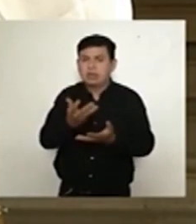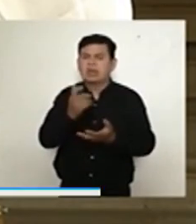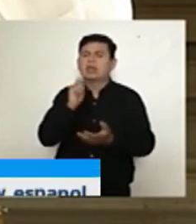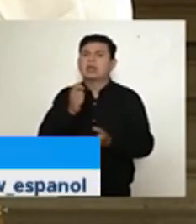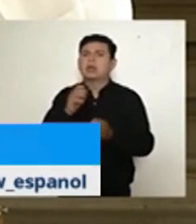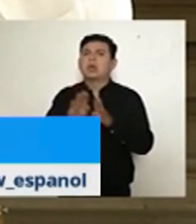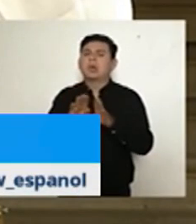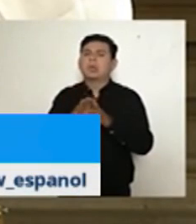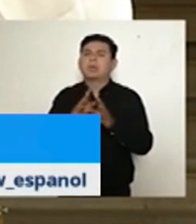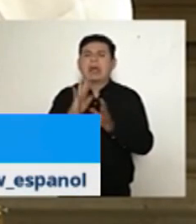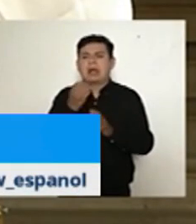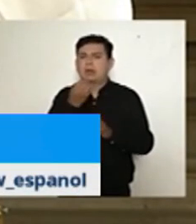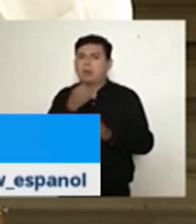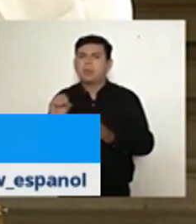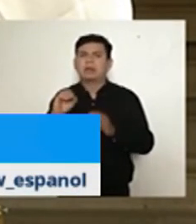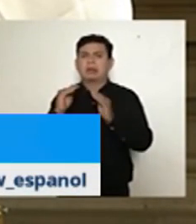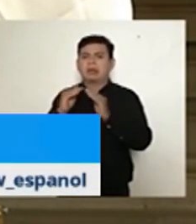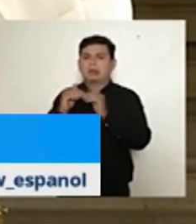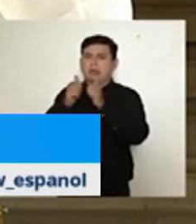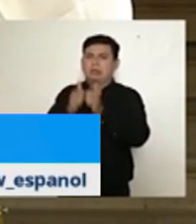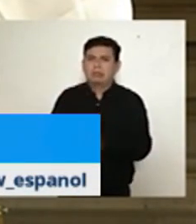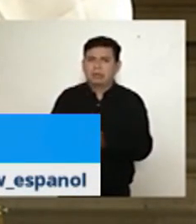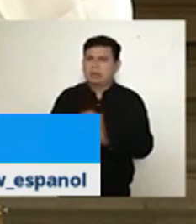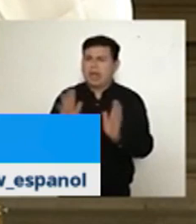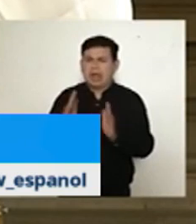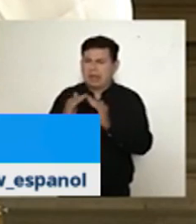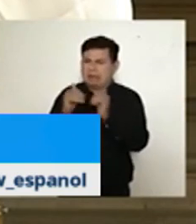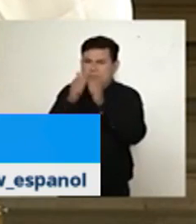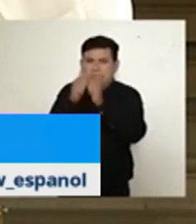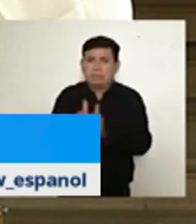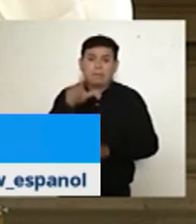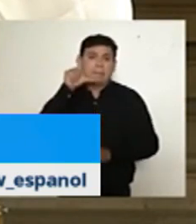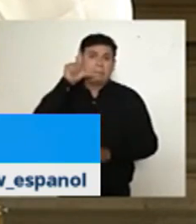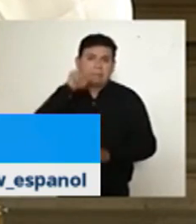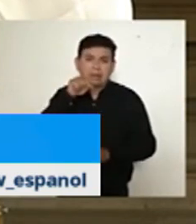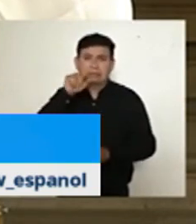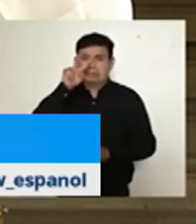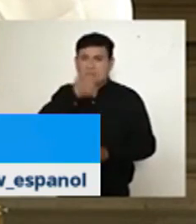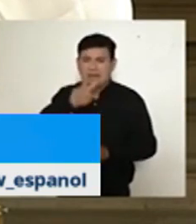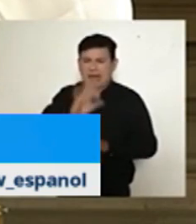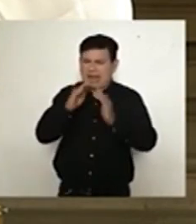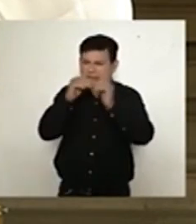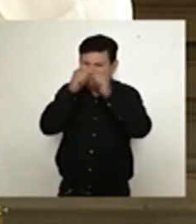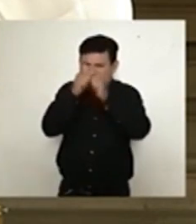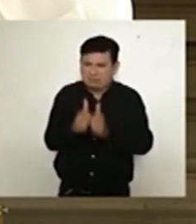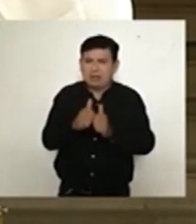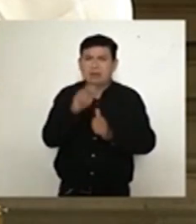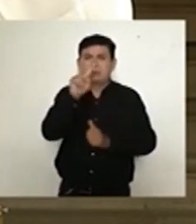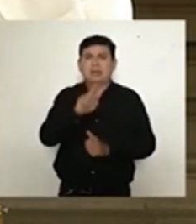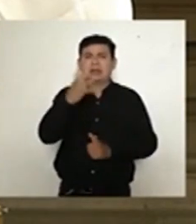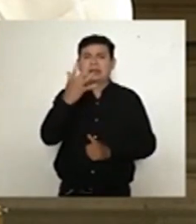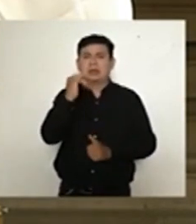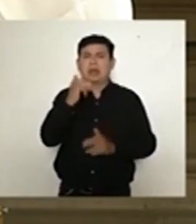Aislamiento total a partir del día de mañana, viernes 5 de junio,